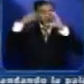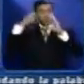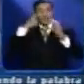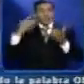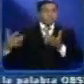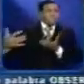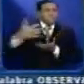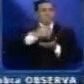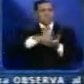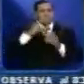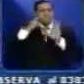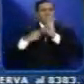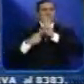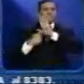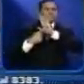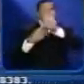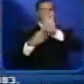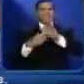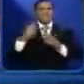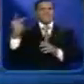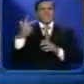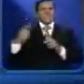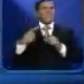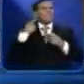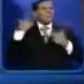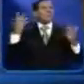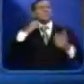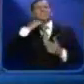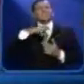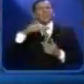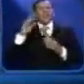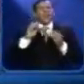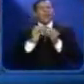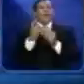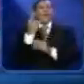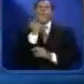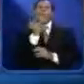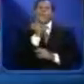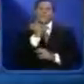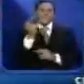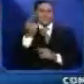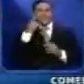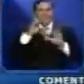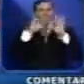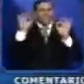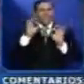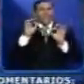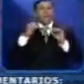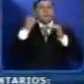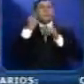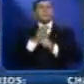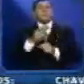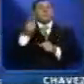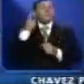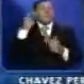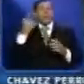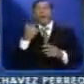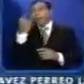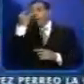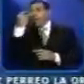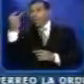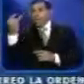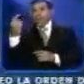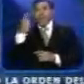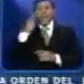terreno para el estreno de la tercera entrega de la exitosa historia de juguetes. De esta forma se termina la espera de los fanáticos de los